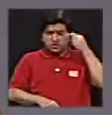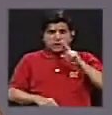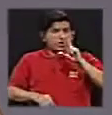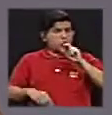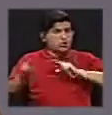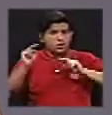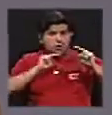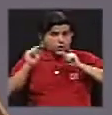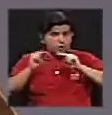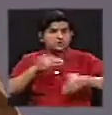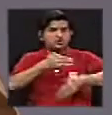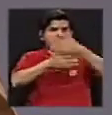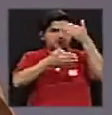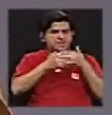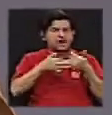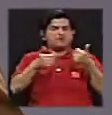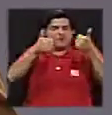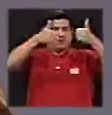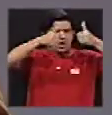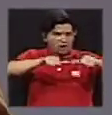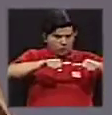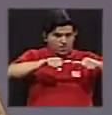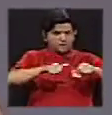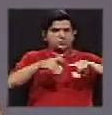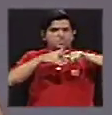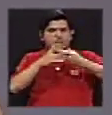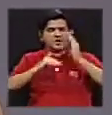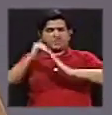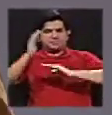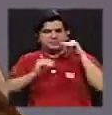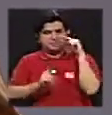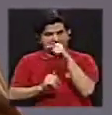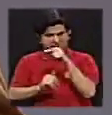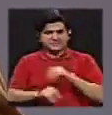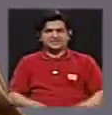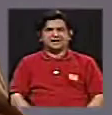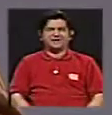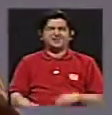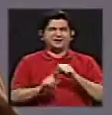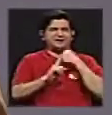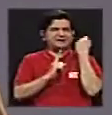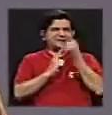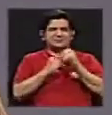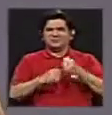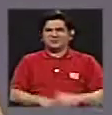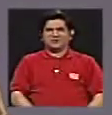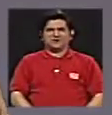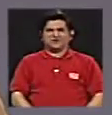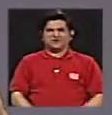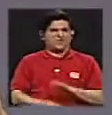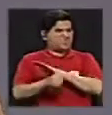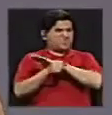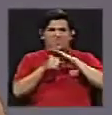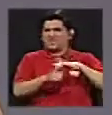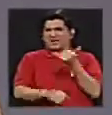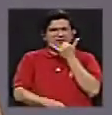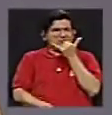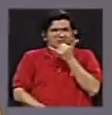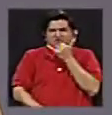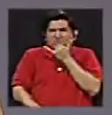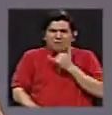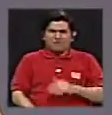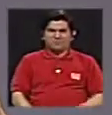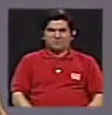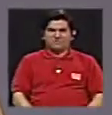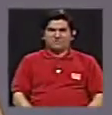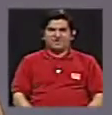negocia de previo a un arreglo o a empezar la construcción de la carretera, se imposibilita, es absolutamente errónea